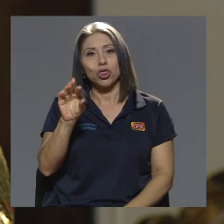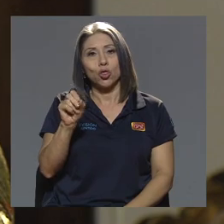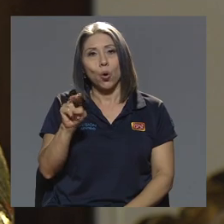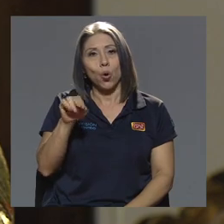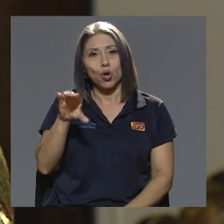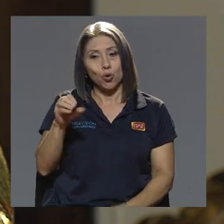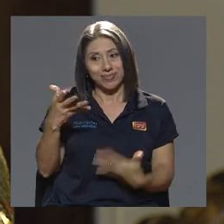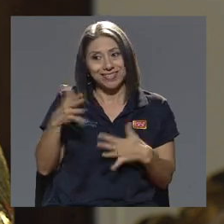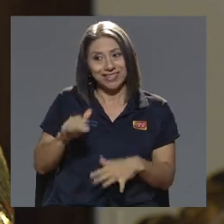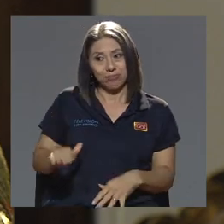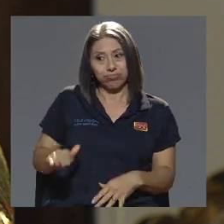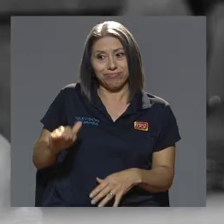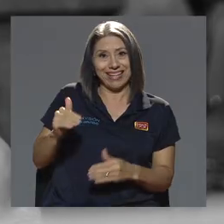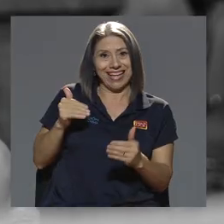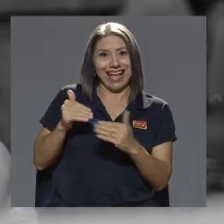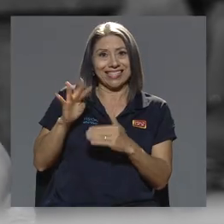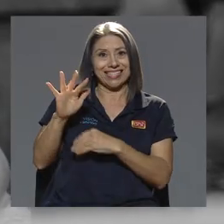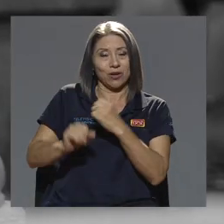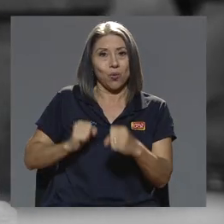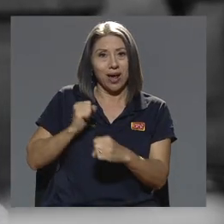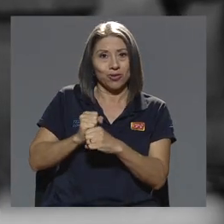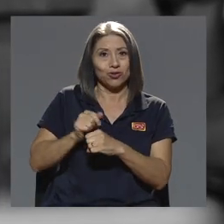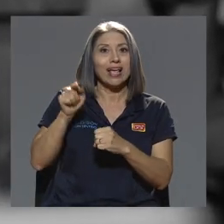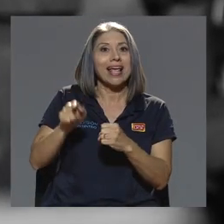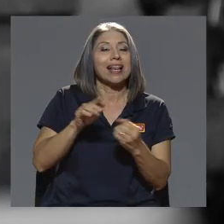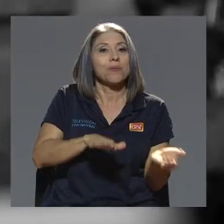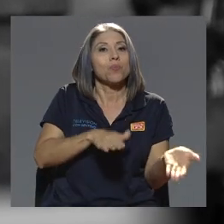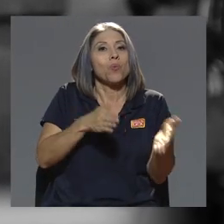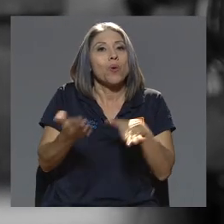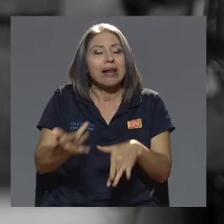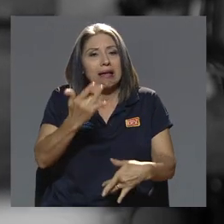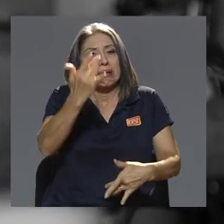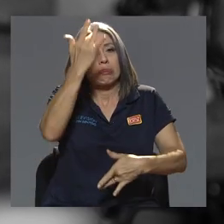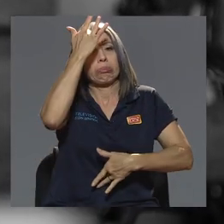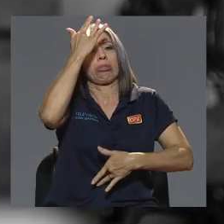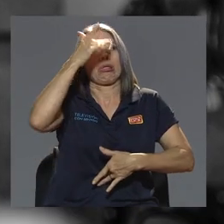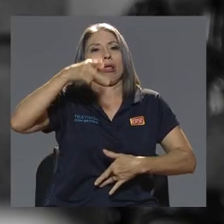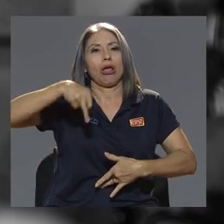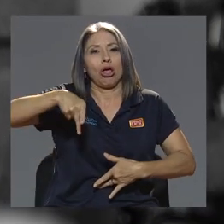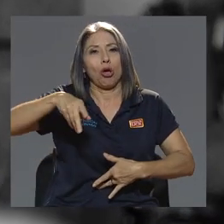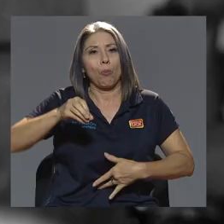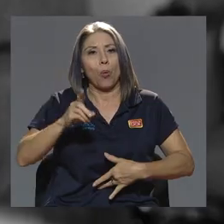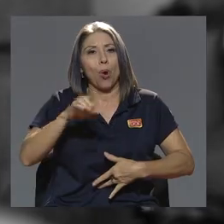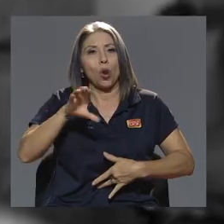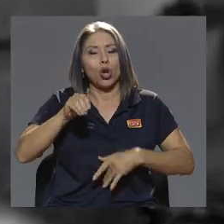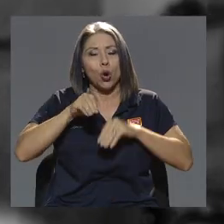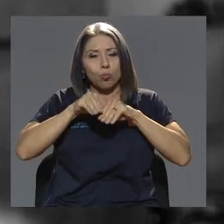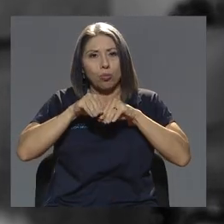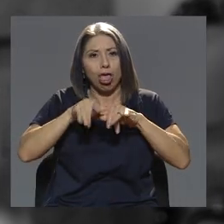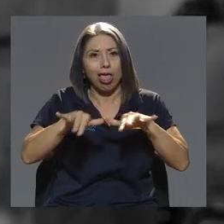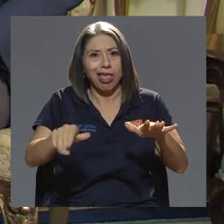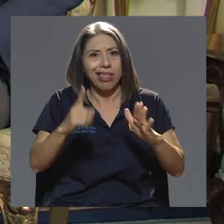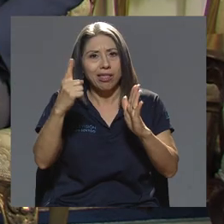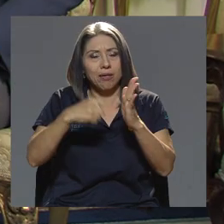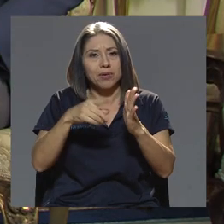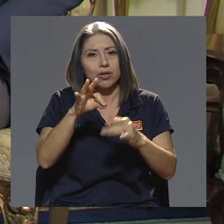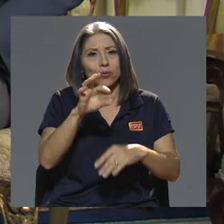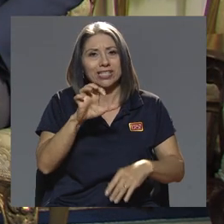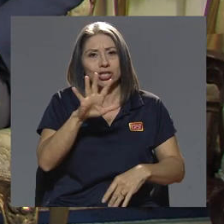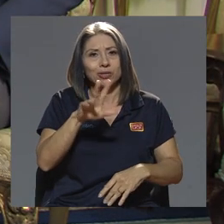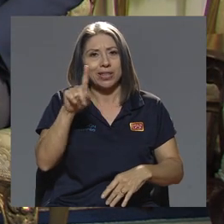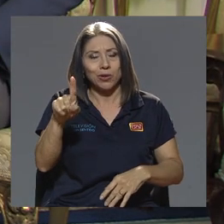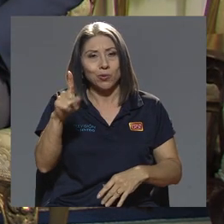5 años. Uh-huh. Y muere durante la epidemia de polio de 1951. Por eso